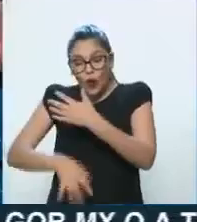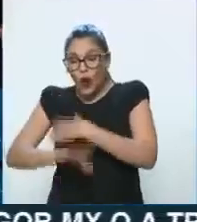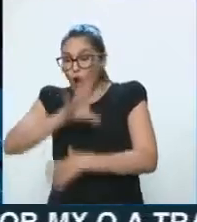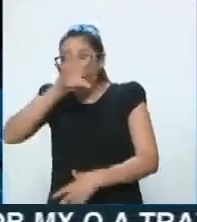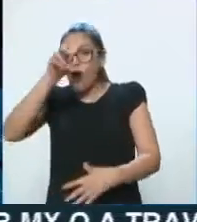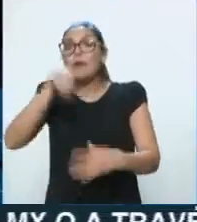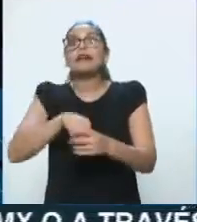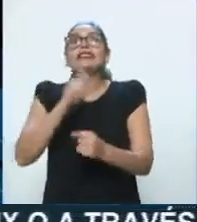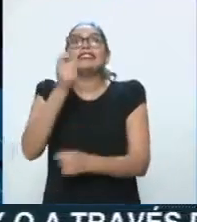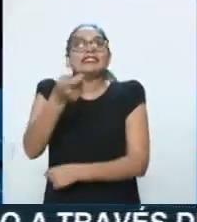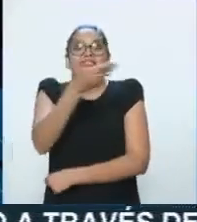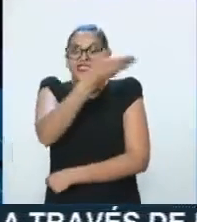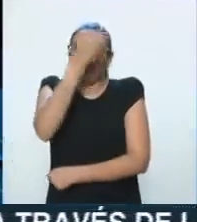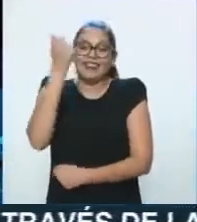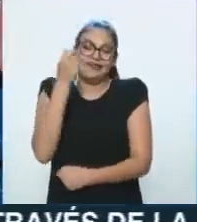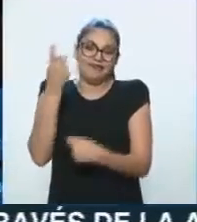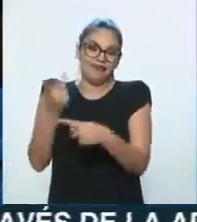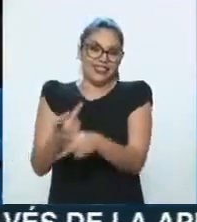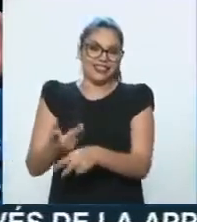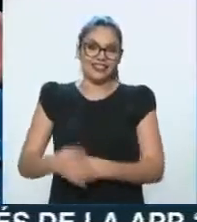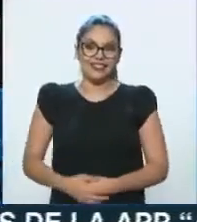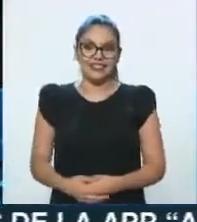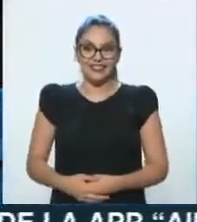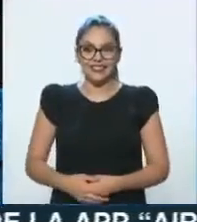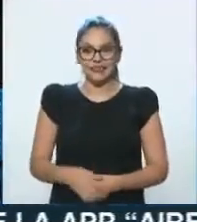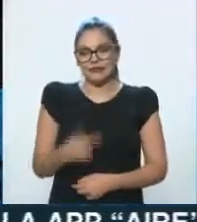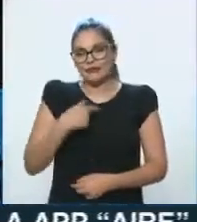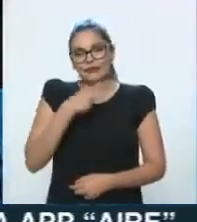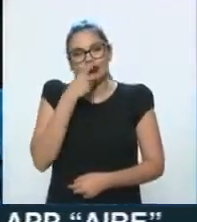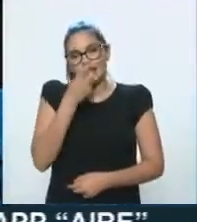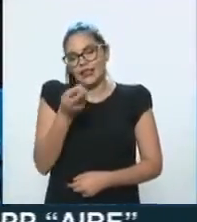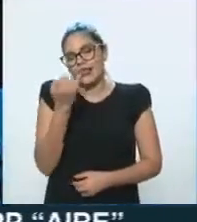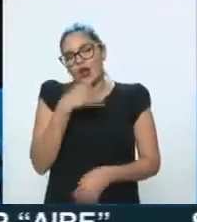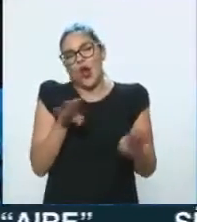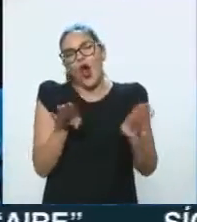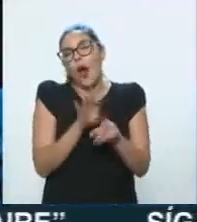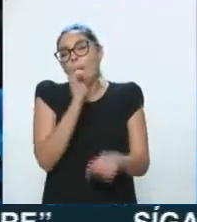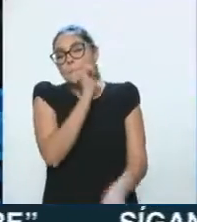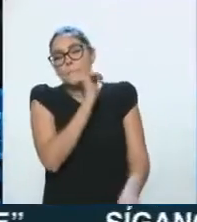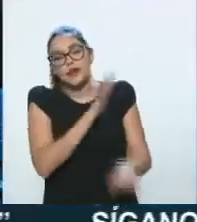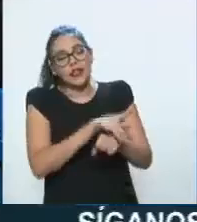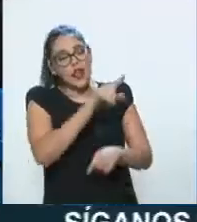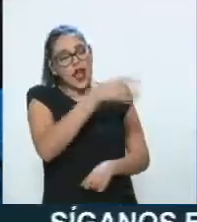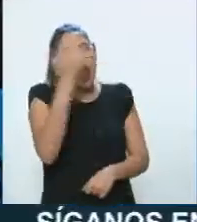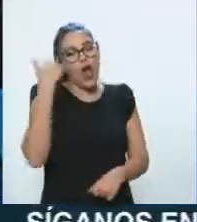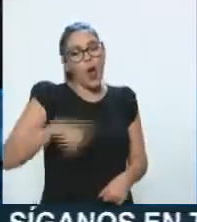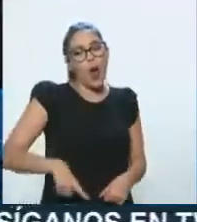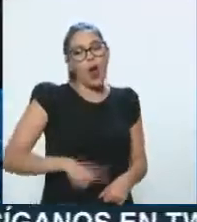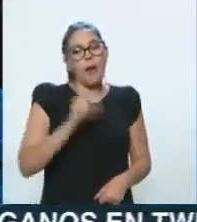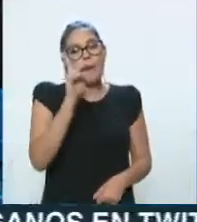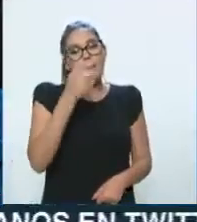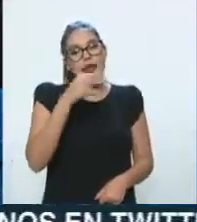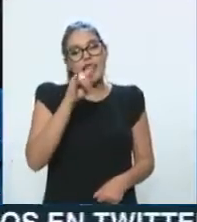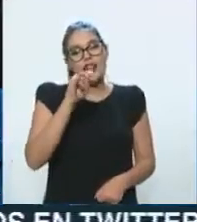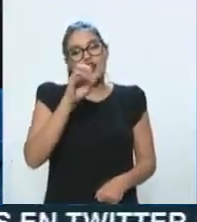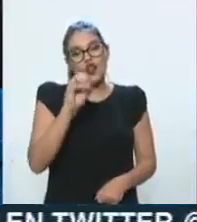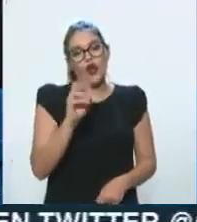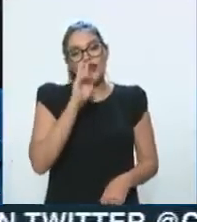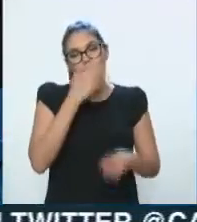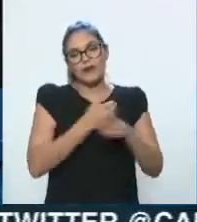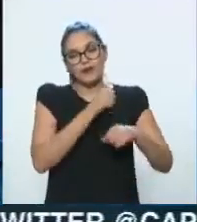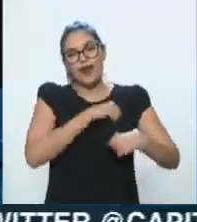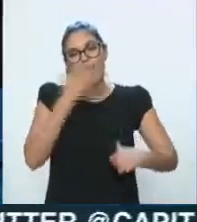puntos van a tocar ya lo preguntábamos es imposible pensar que mi peña nieto ni videgaray estuvieran enterados o